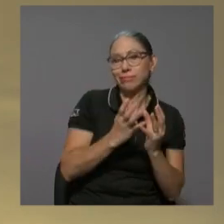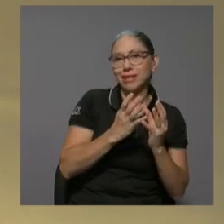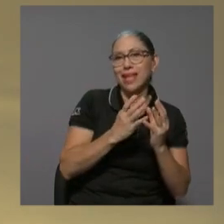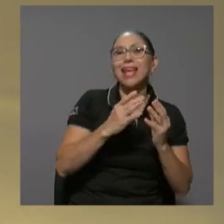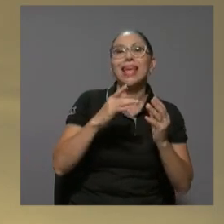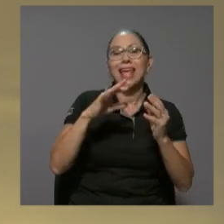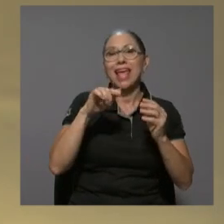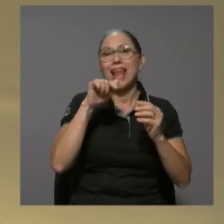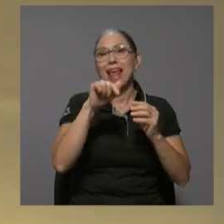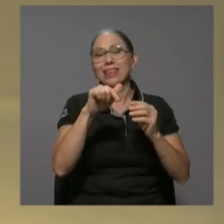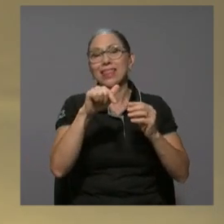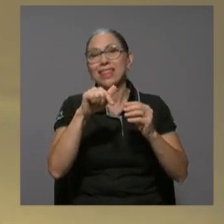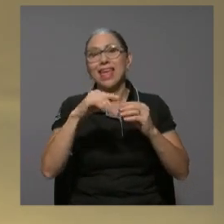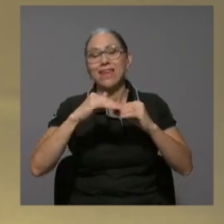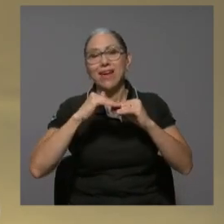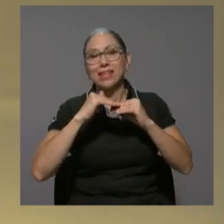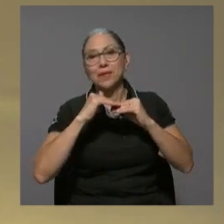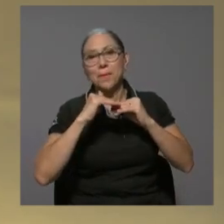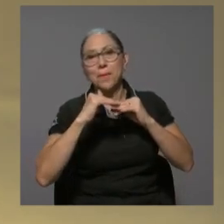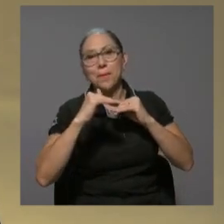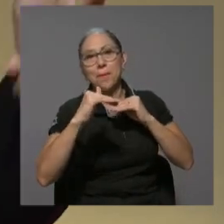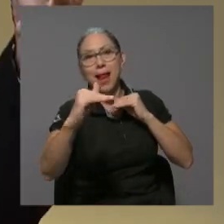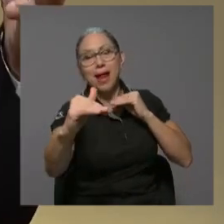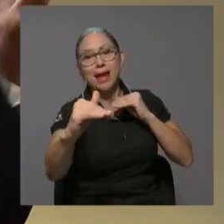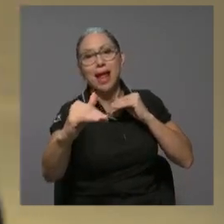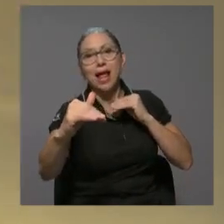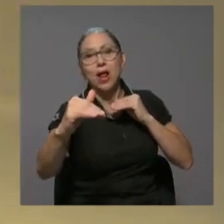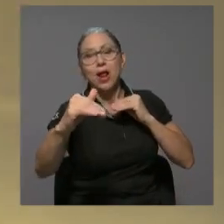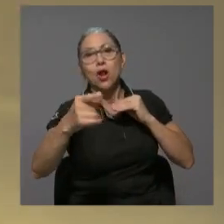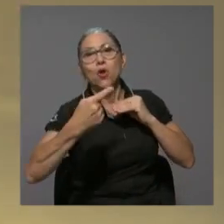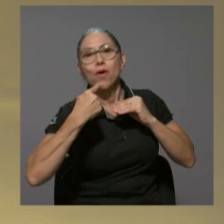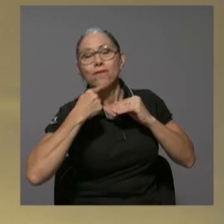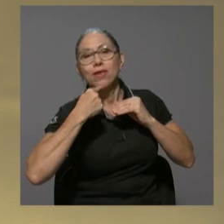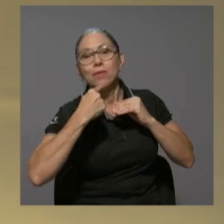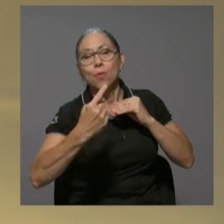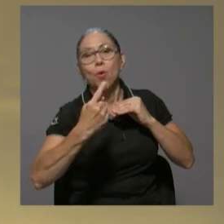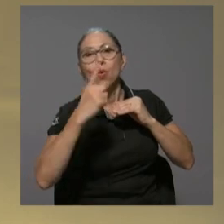de alguna manera, implica que